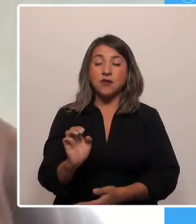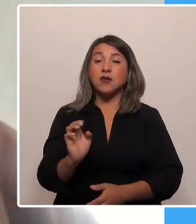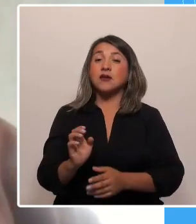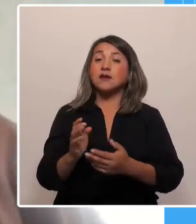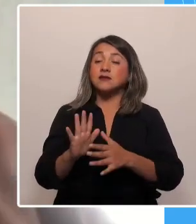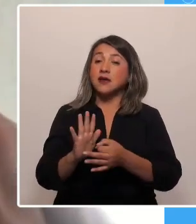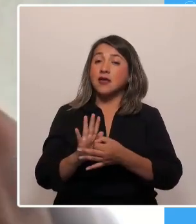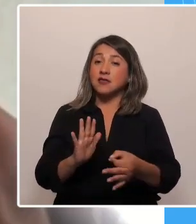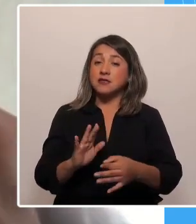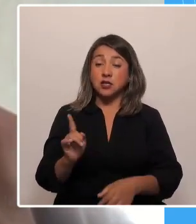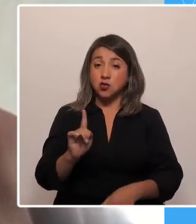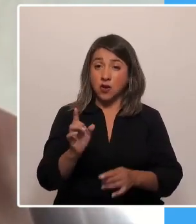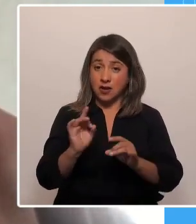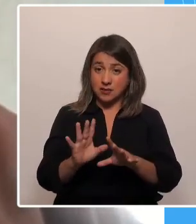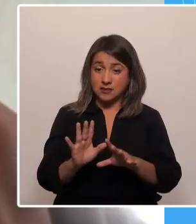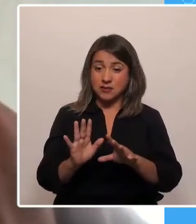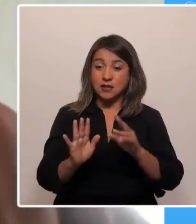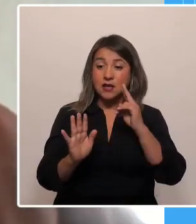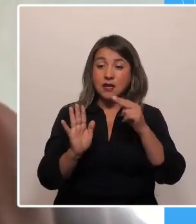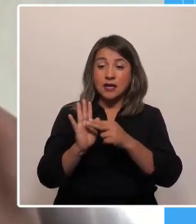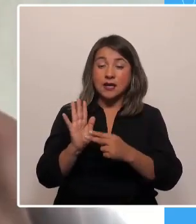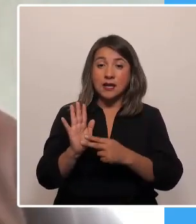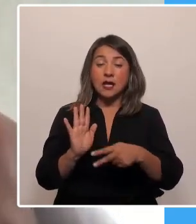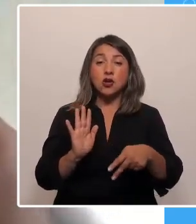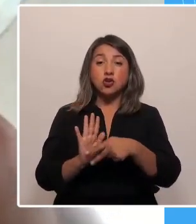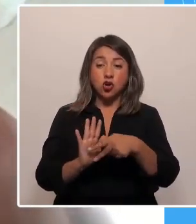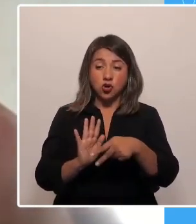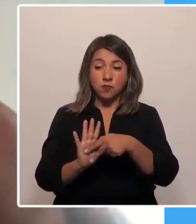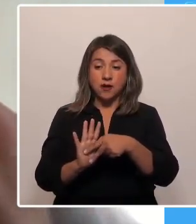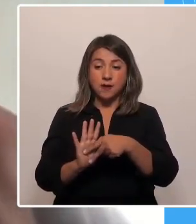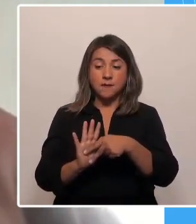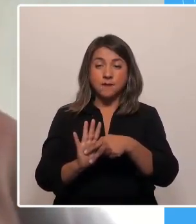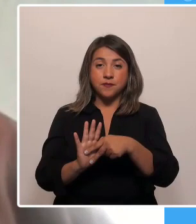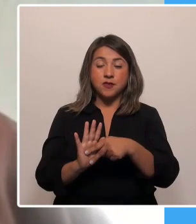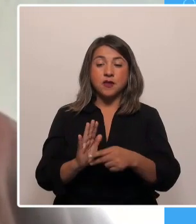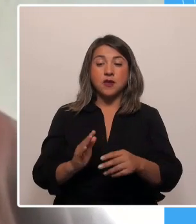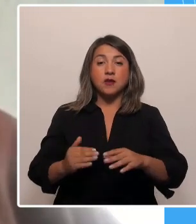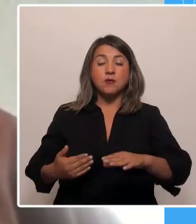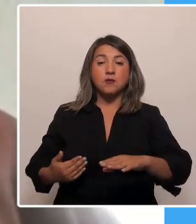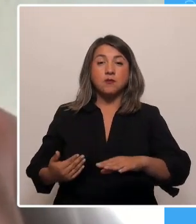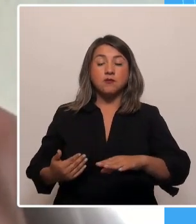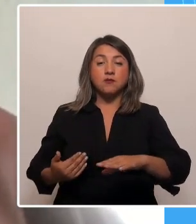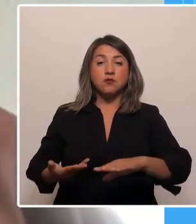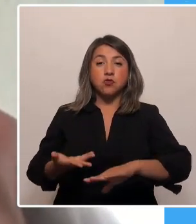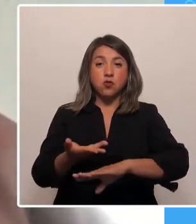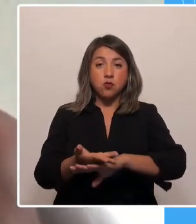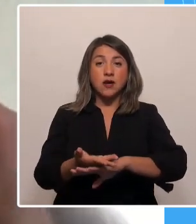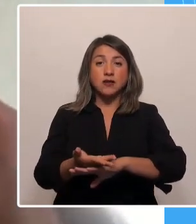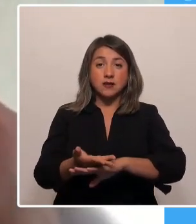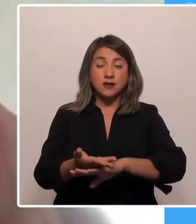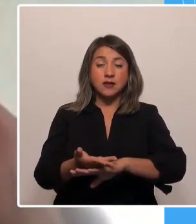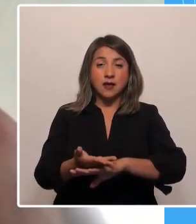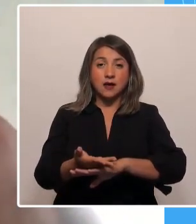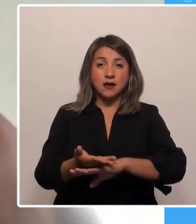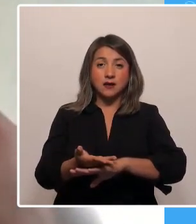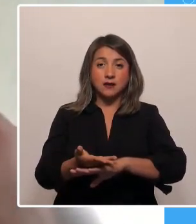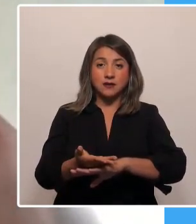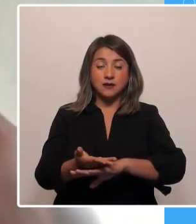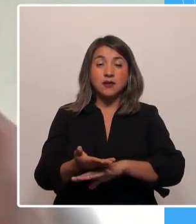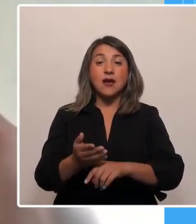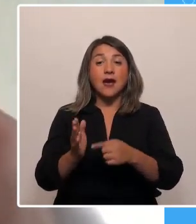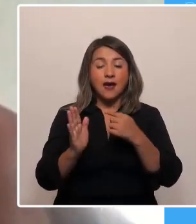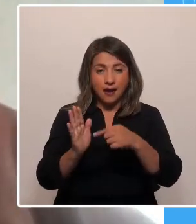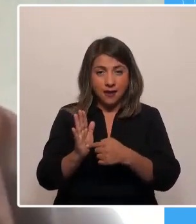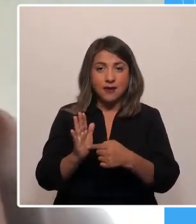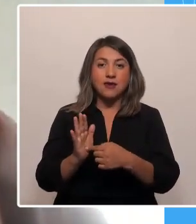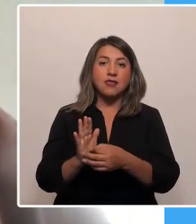que eso no es así, basta que lean la norma pertinente de la proposición que se ha presentado y allí